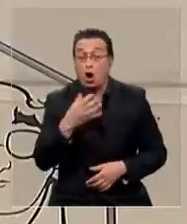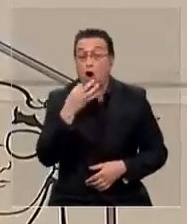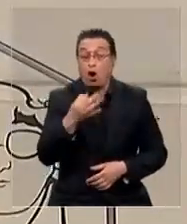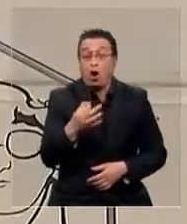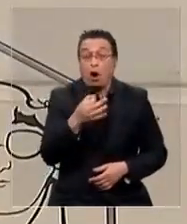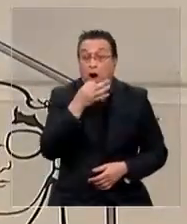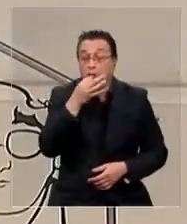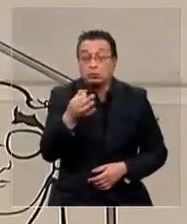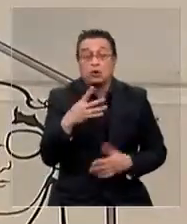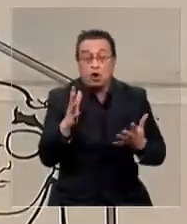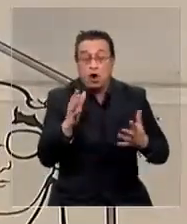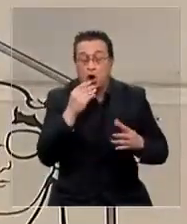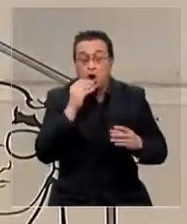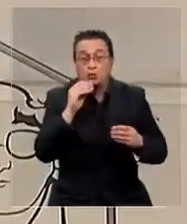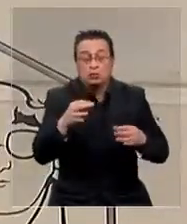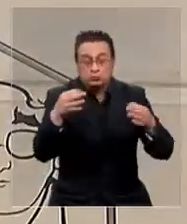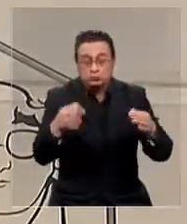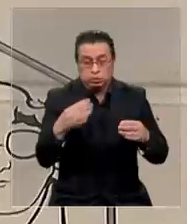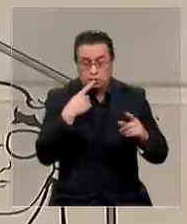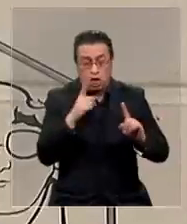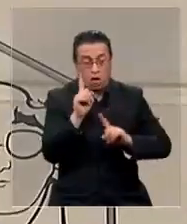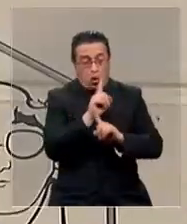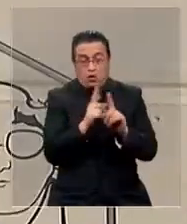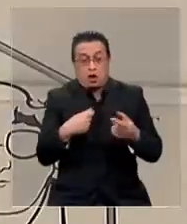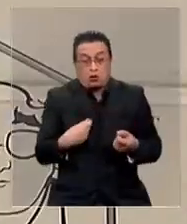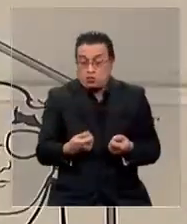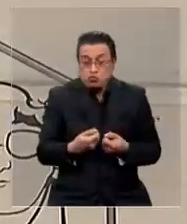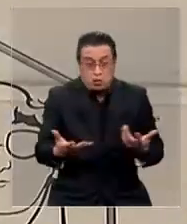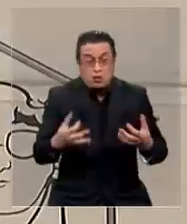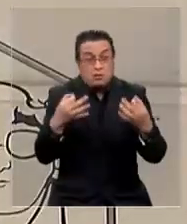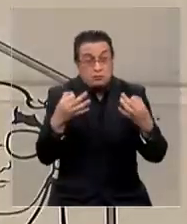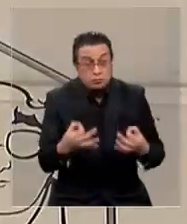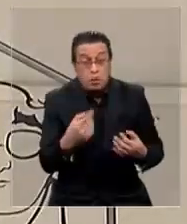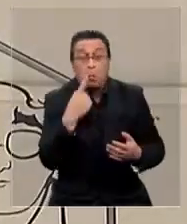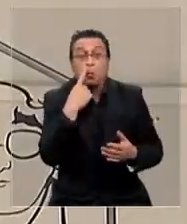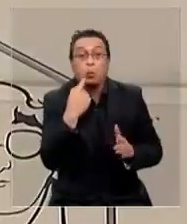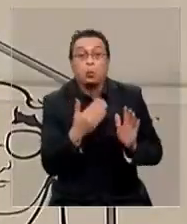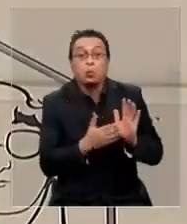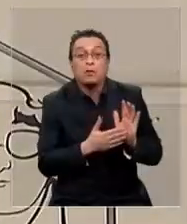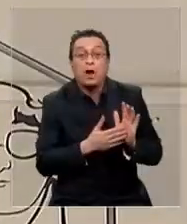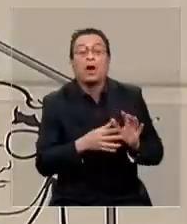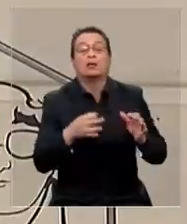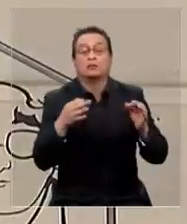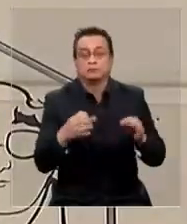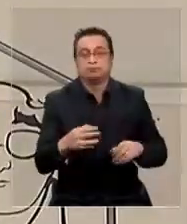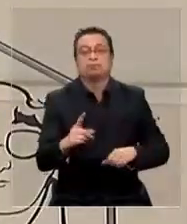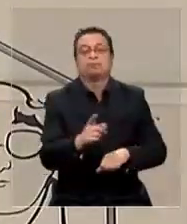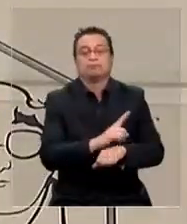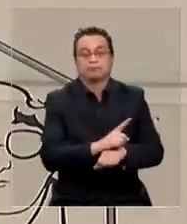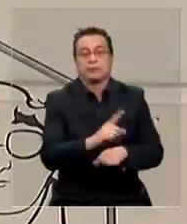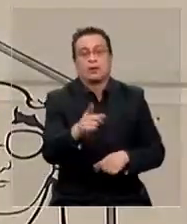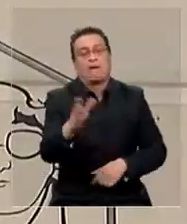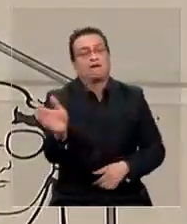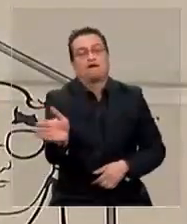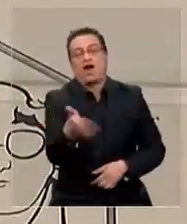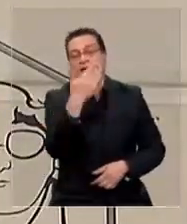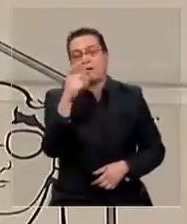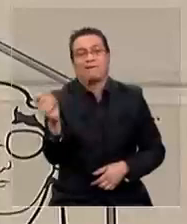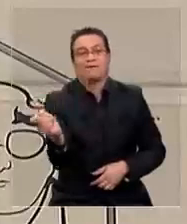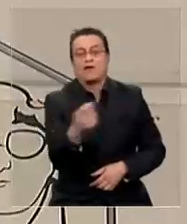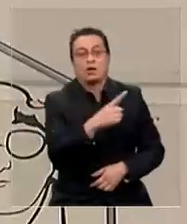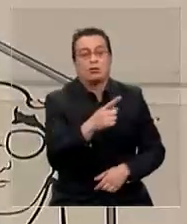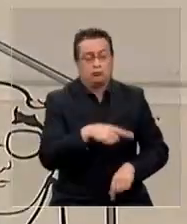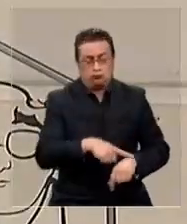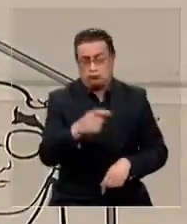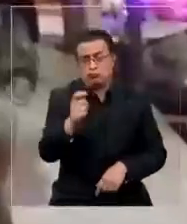posición que realmente justifique porque no ha pagado inmediatamente se ha orden de lanzamiento eso no debe